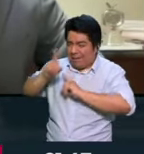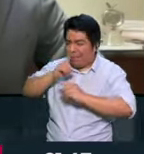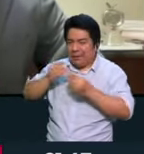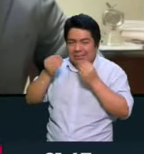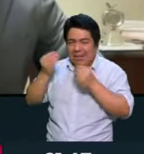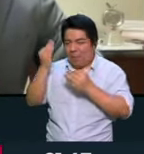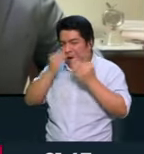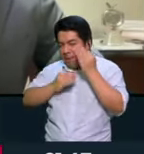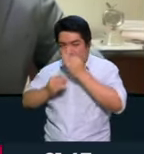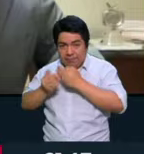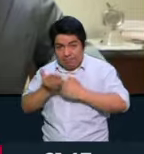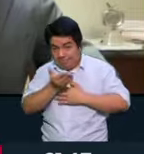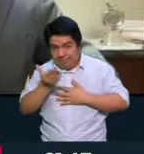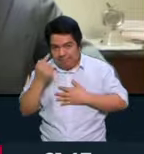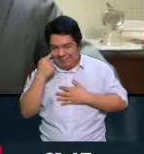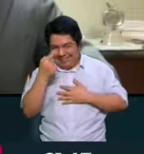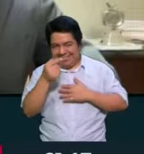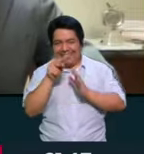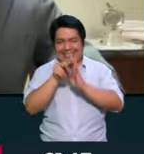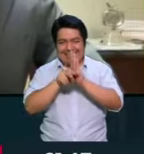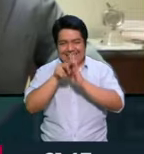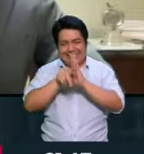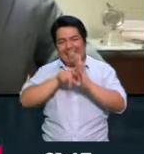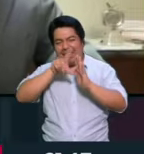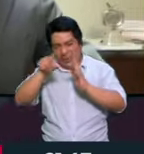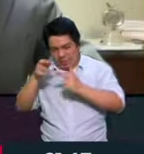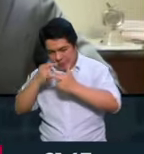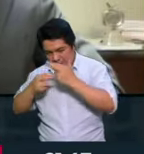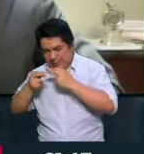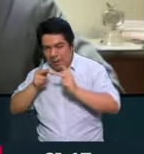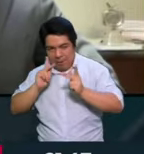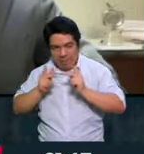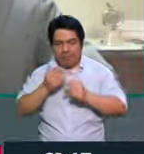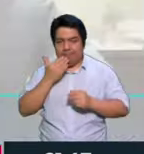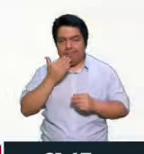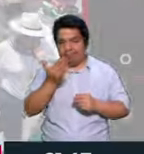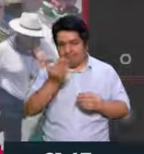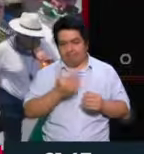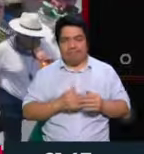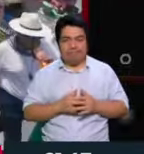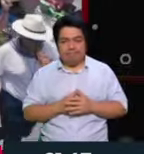Si les parece, vamos a ver el video, regresamos y lo comentamos. Vamos a verlo.